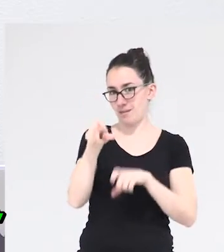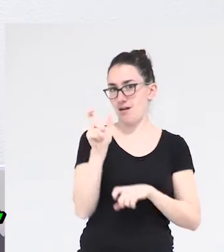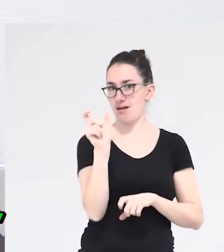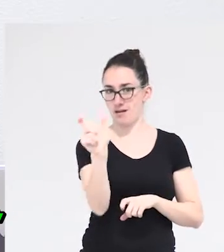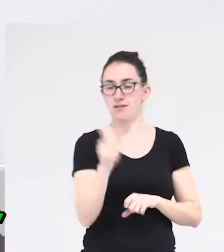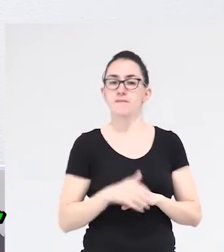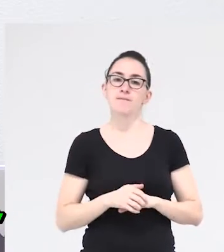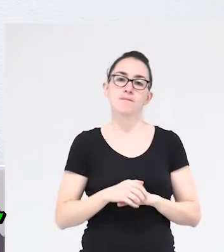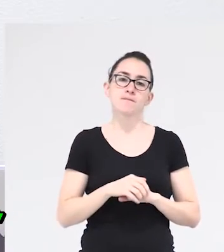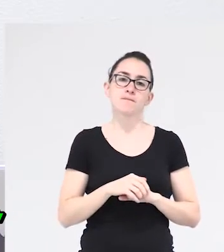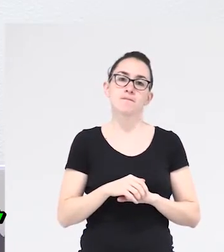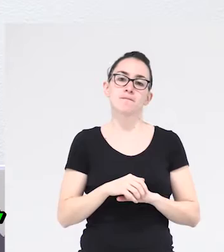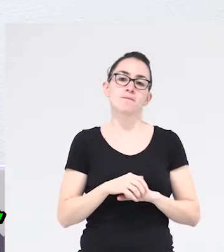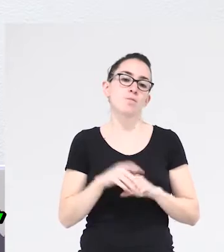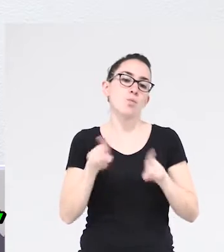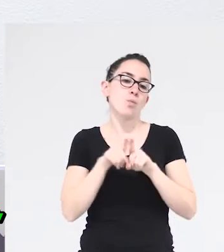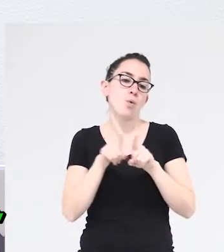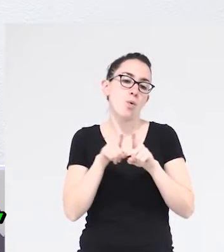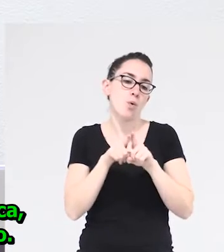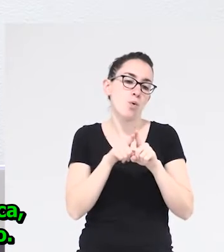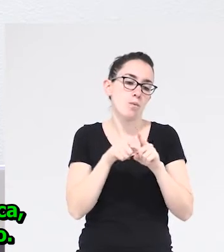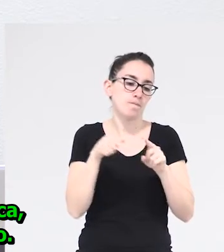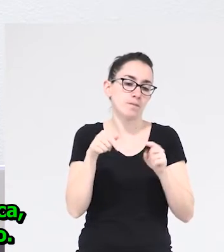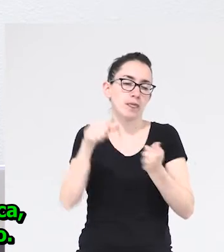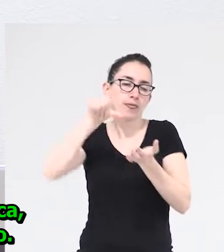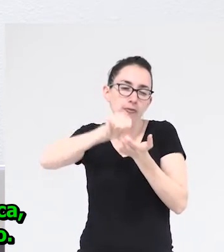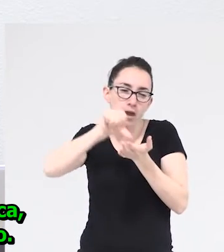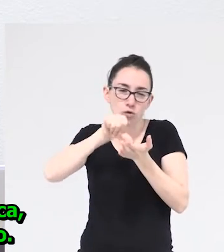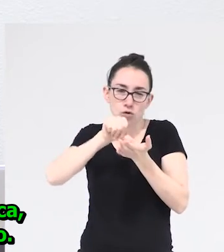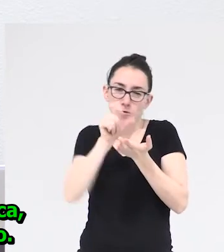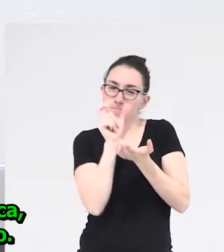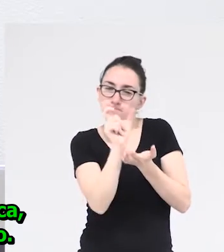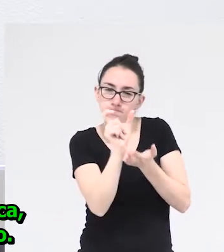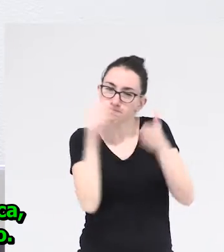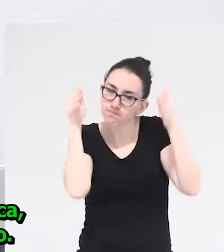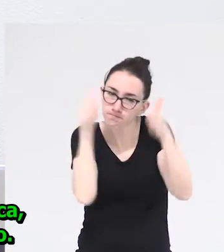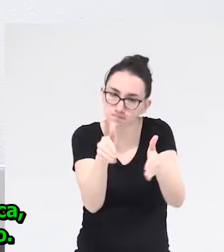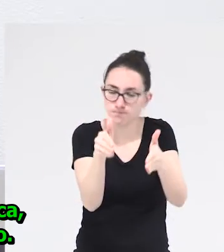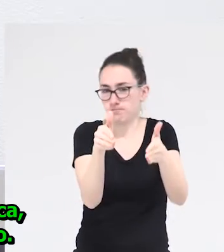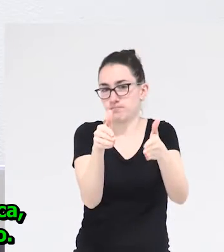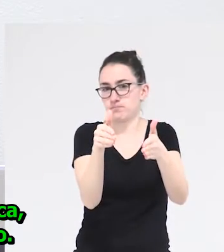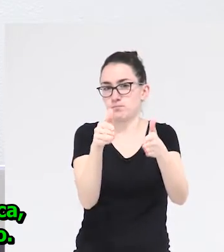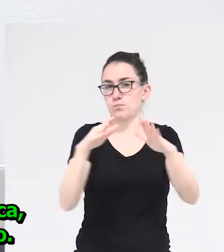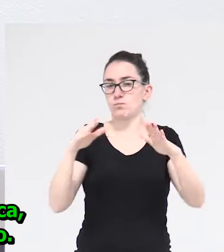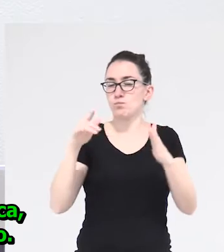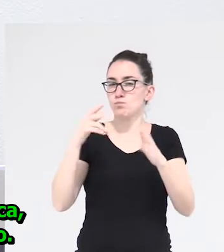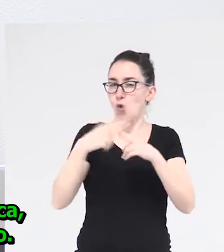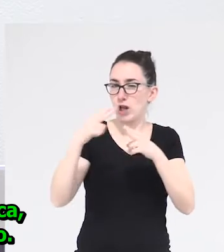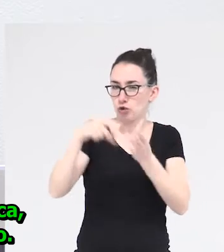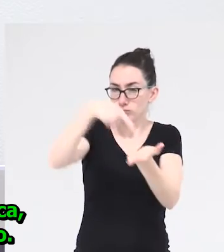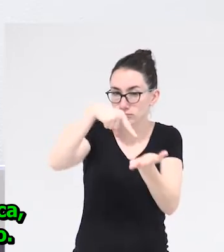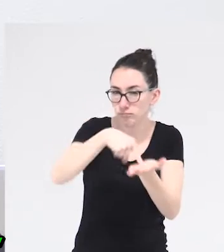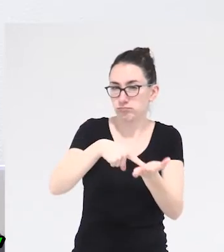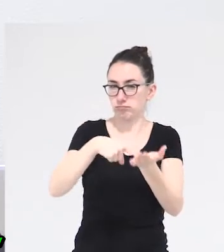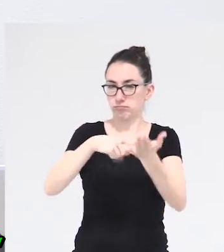hablando central, o sea, como centro, como lugar de reivindicación política, como lugar de acción, es